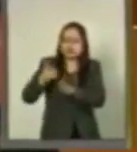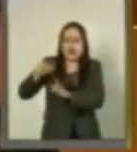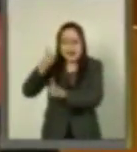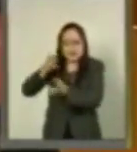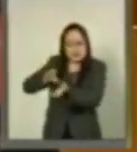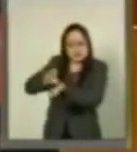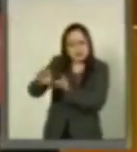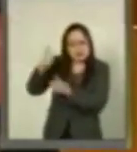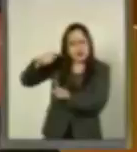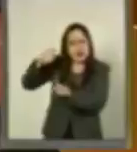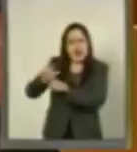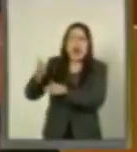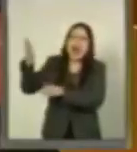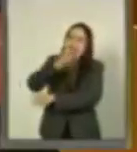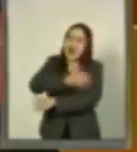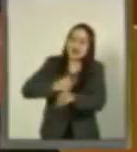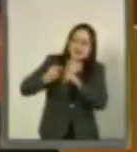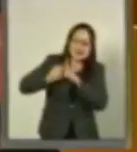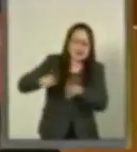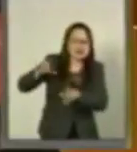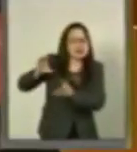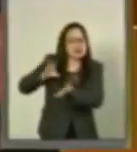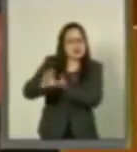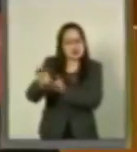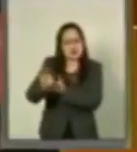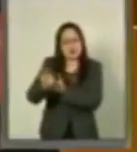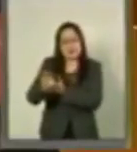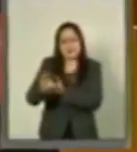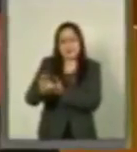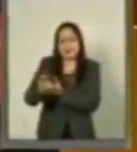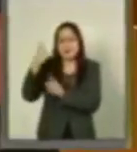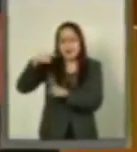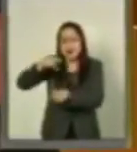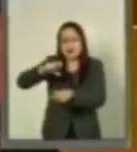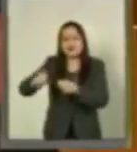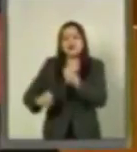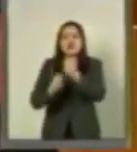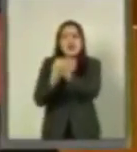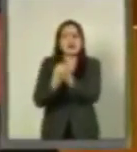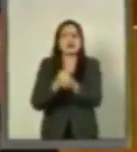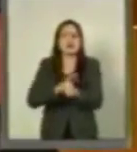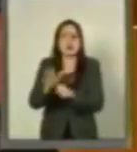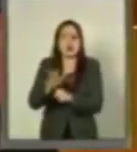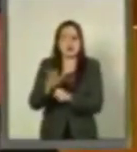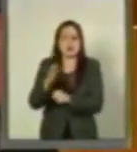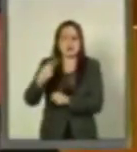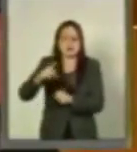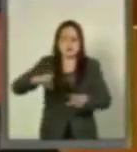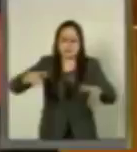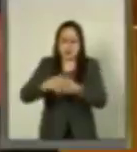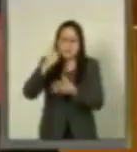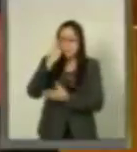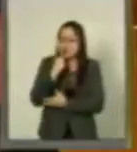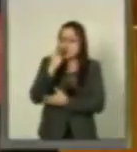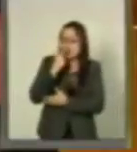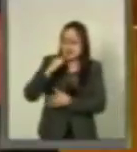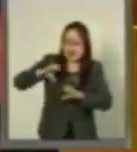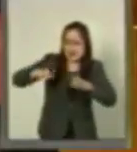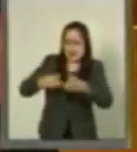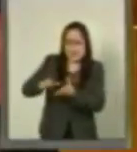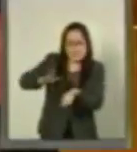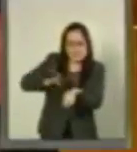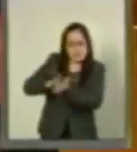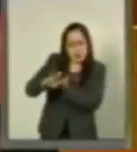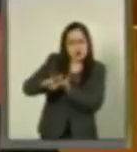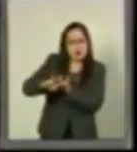esos recursos desde el principio del sexenio para fortalecer a las corporaciones policíacas y no tener el